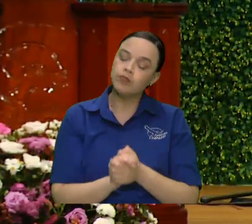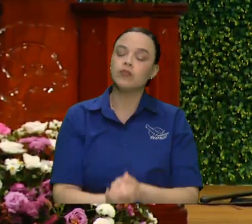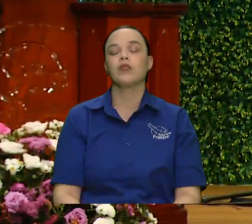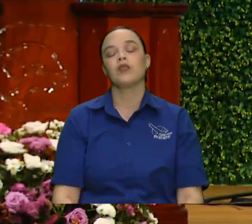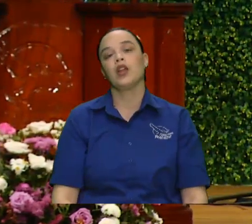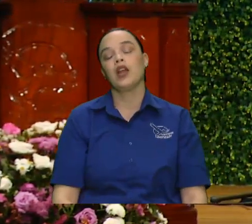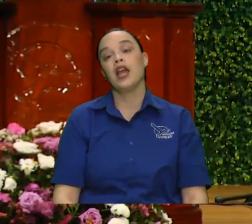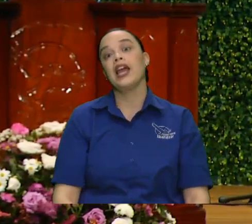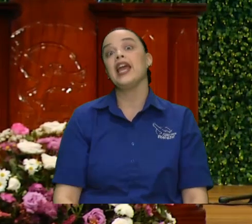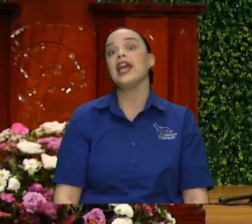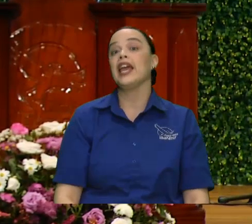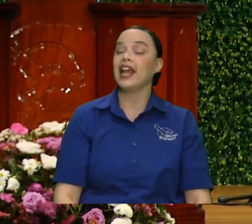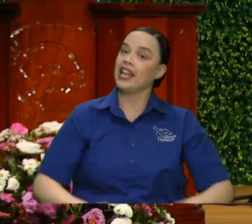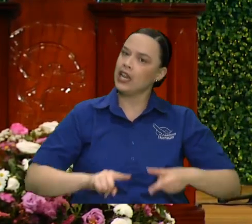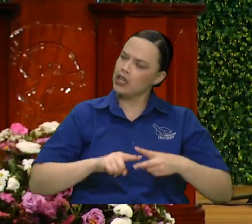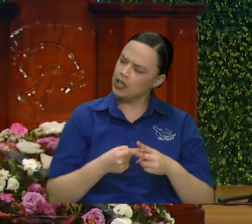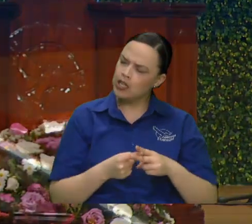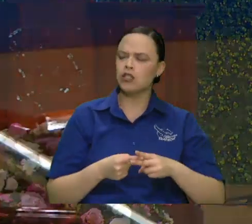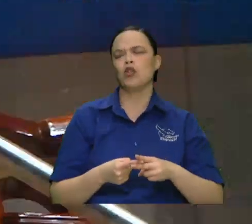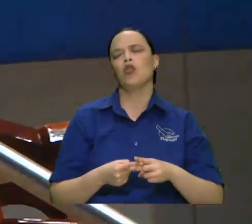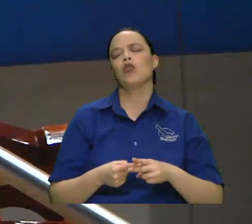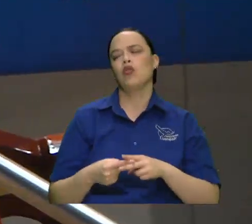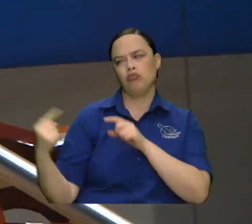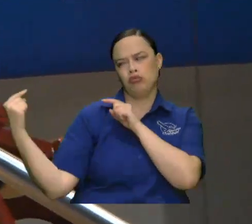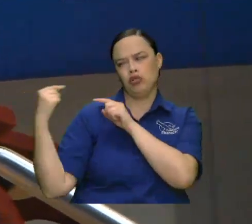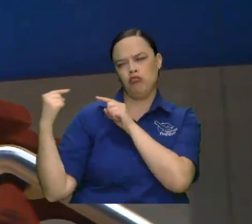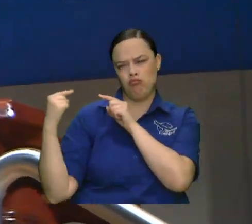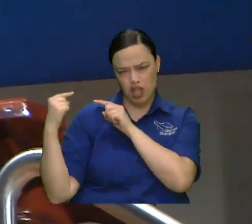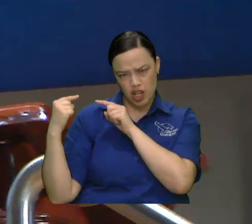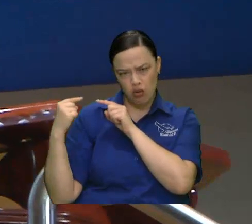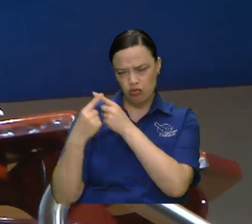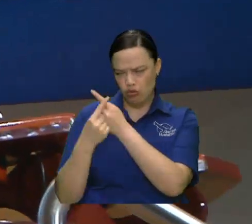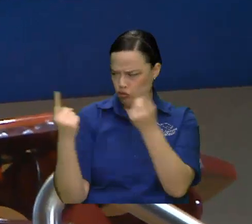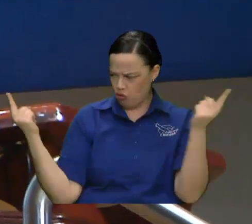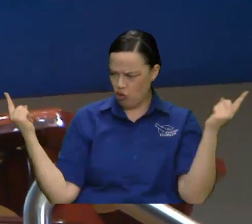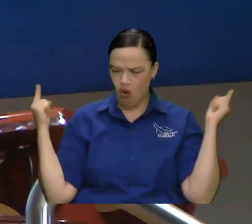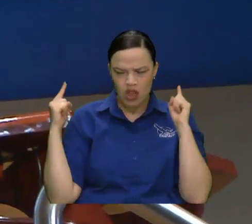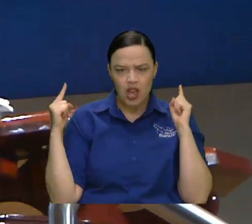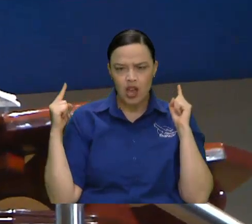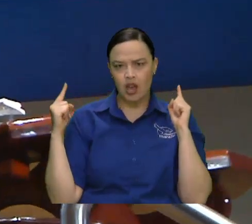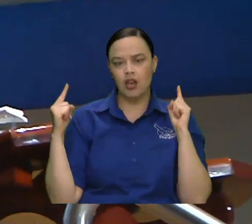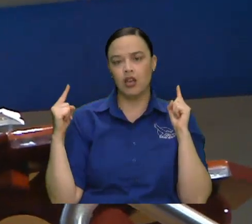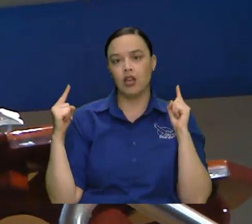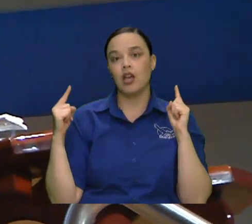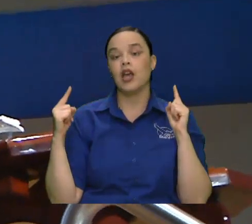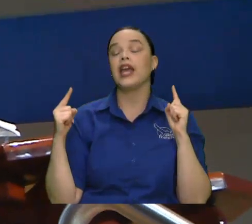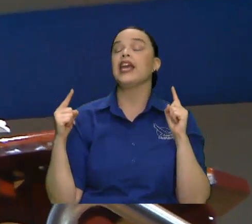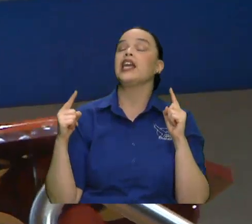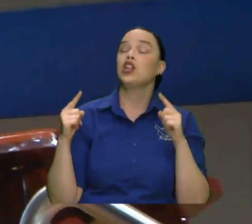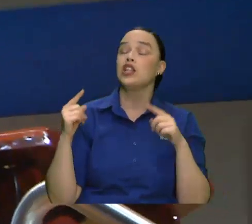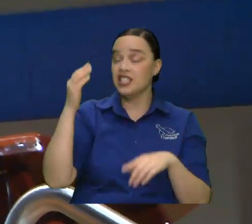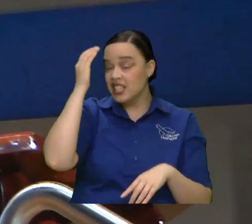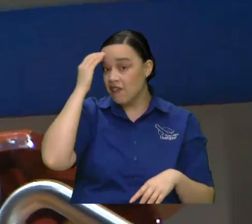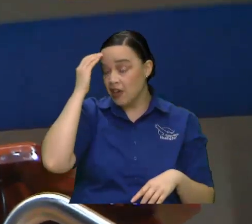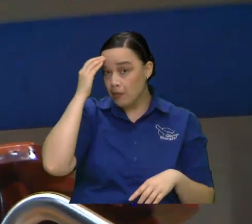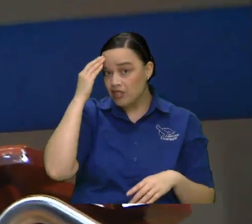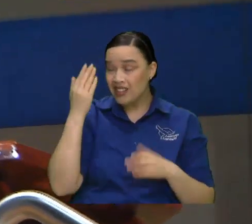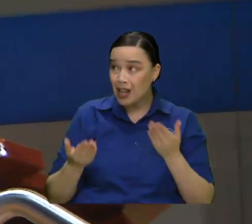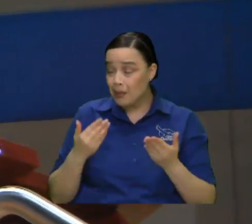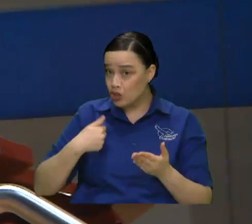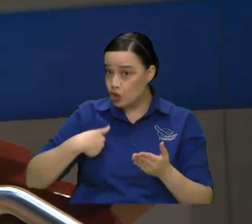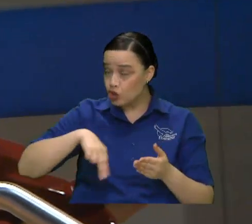asedio de los enemigos uno sabe que es porque de alguna u otra manera dejó la intimidad con el señor y los enemigos